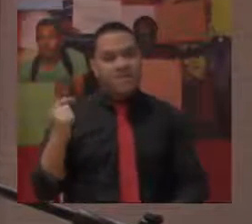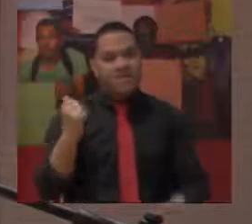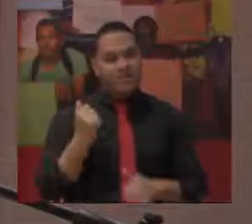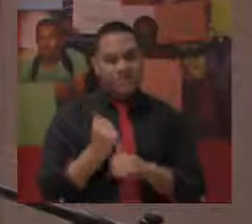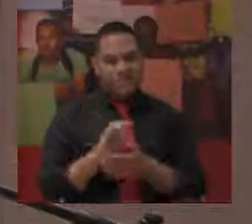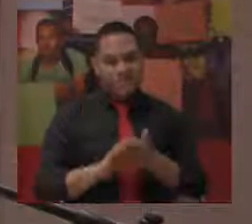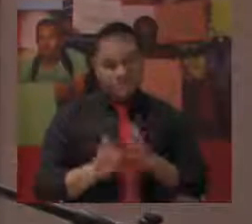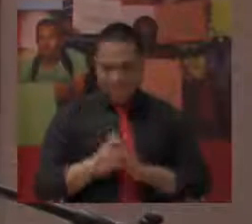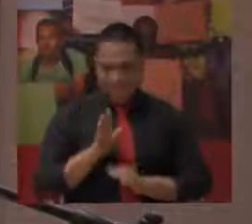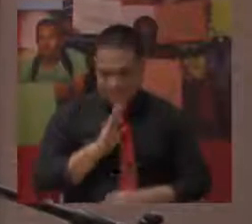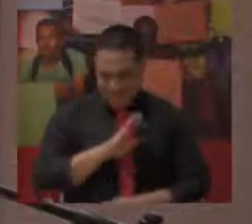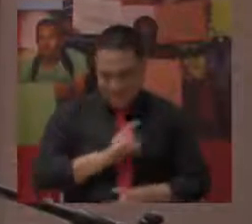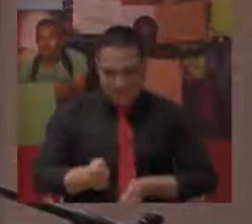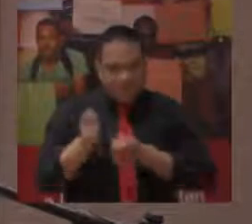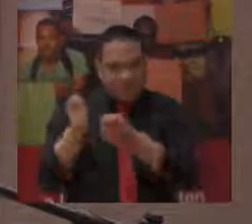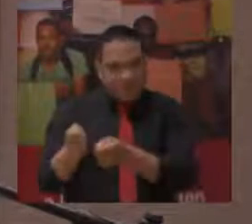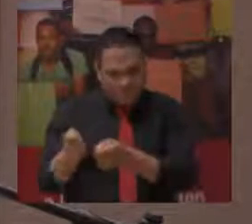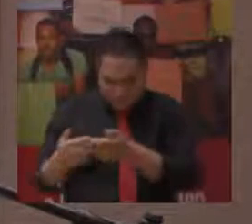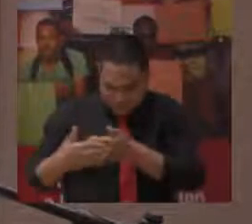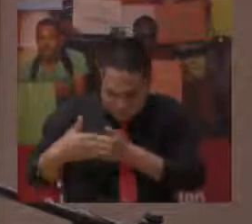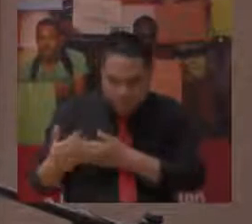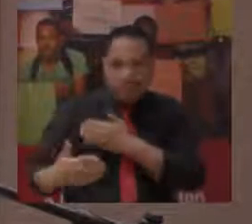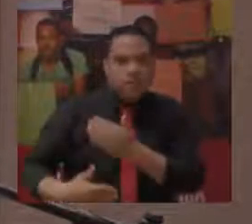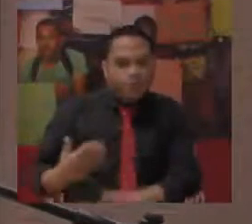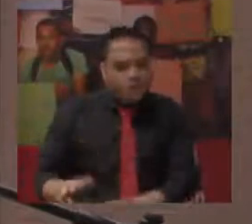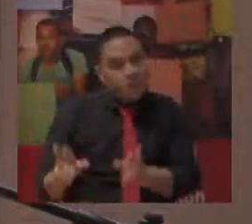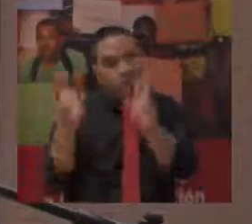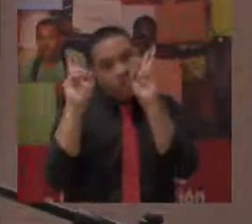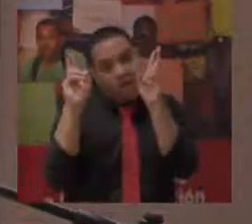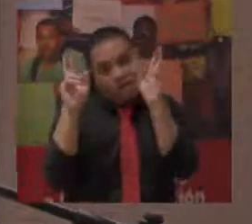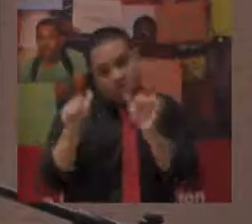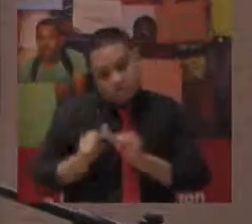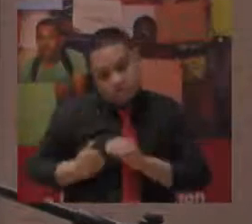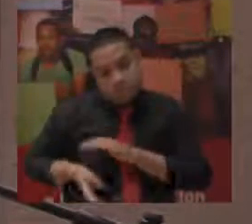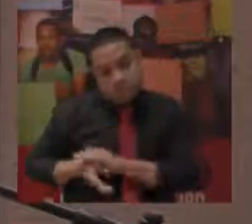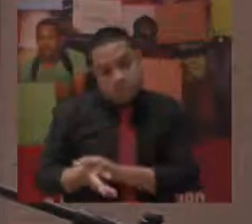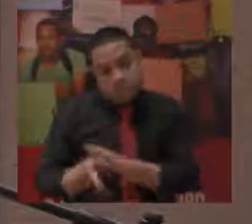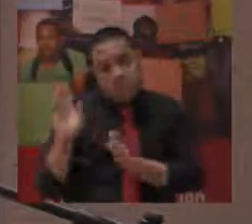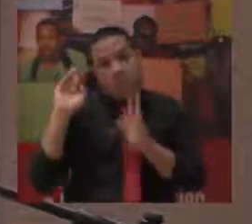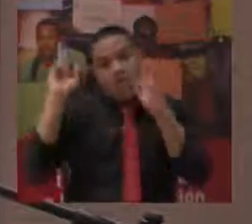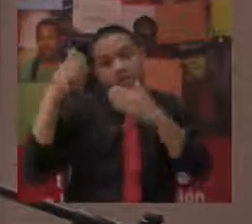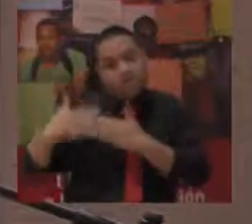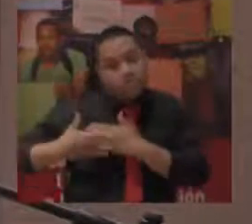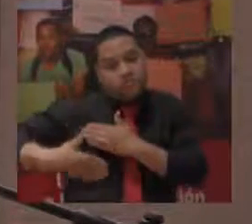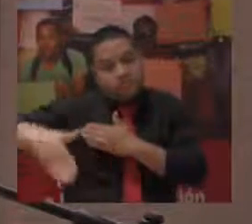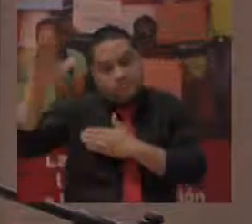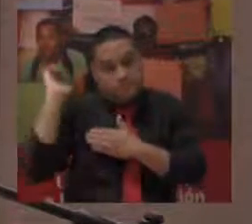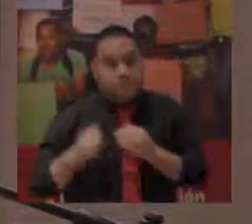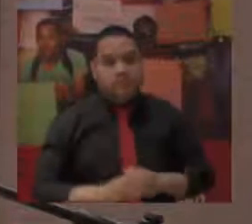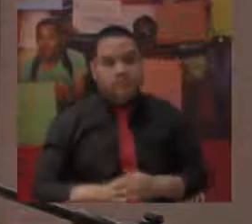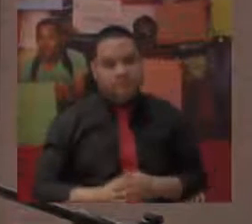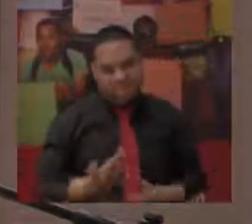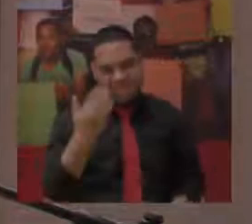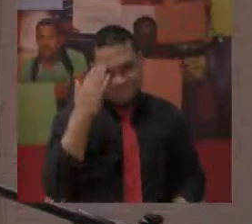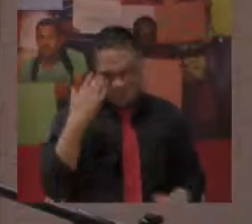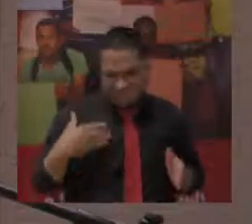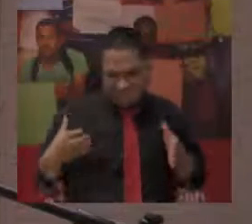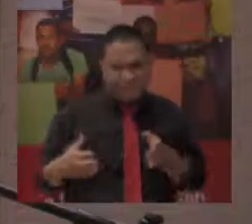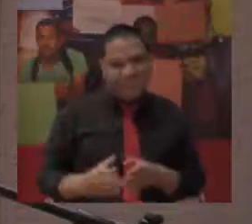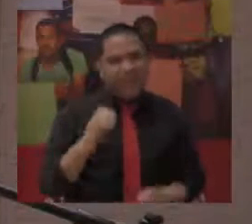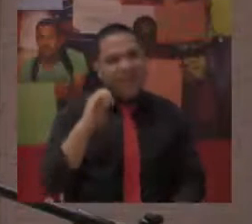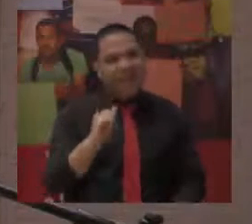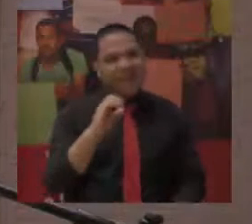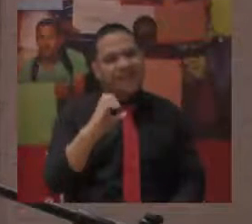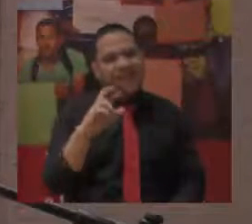alcaldía, y de ahí arrancó un proceso que ojalá lo mantengamos de aquí para adelante, porque la agencia, lo que tenemos son